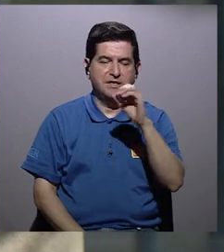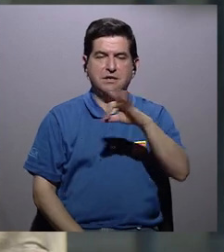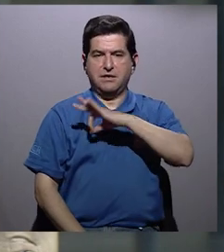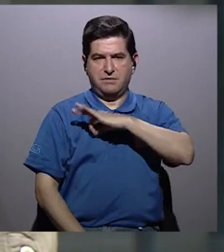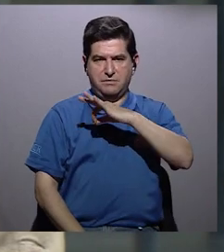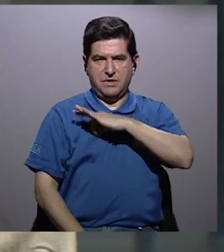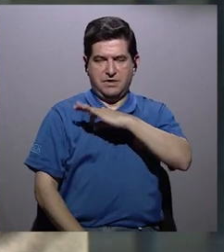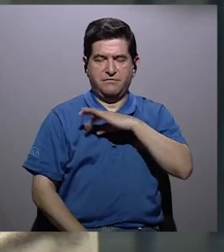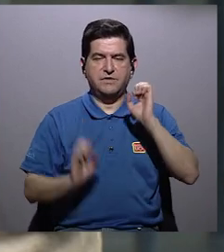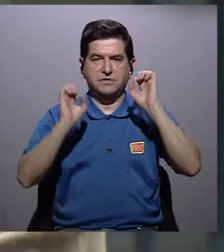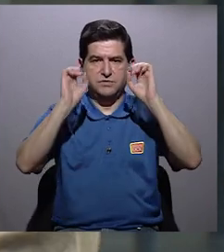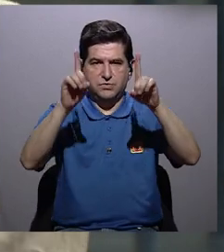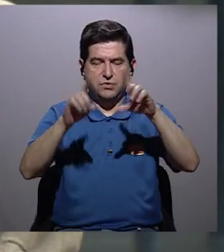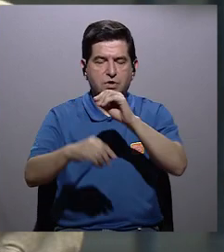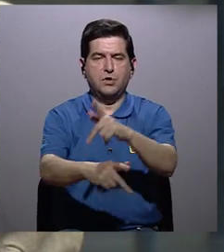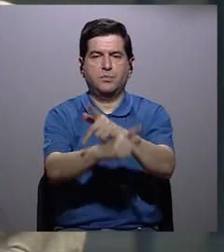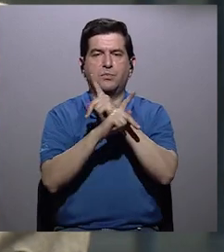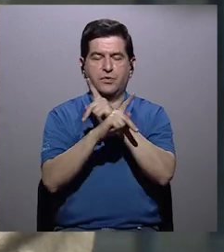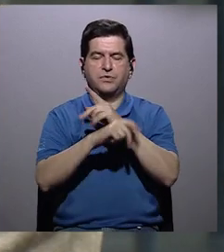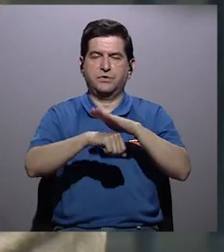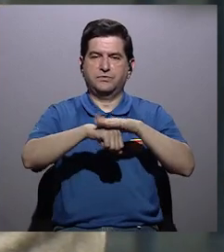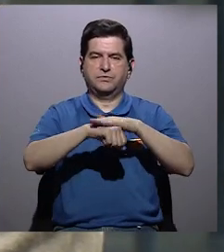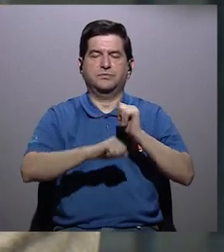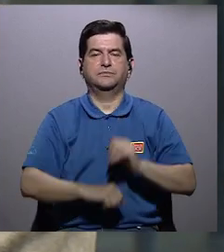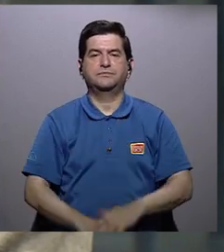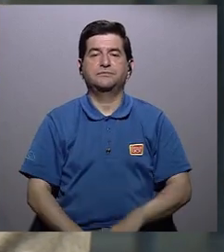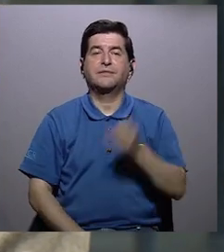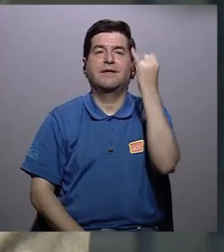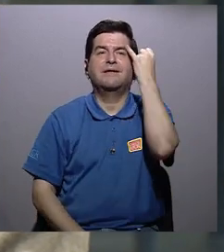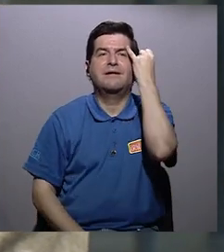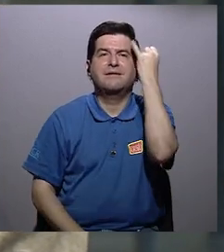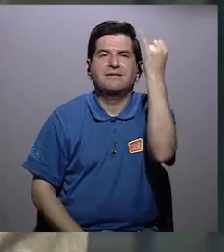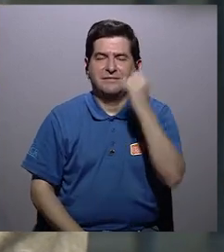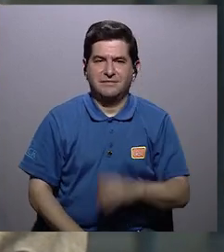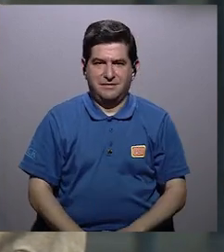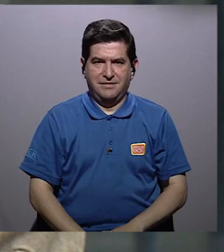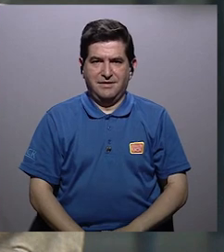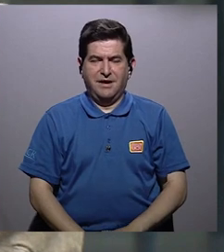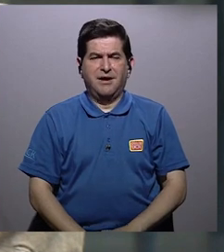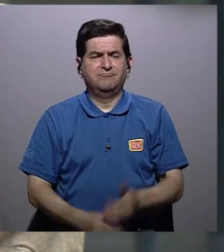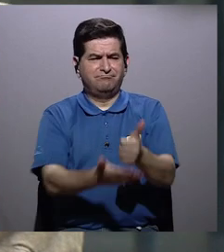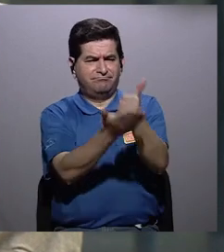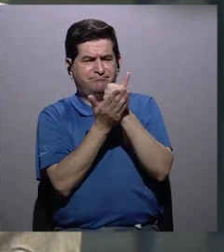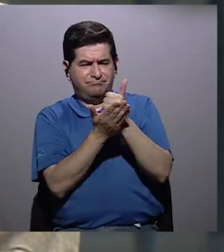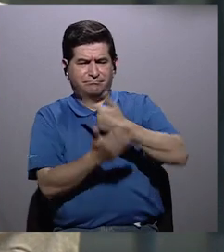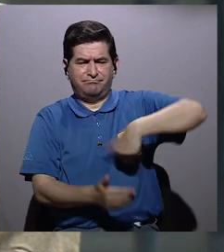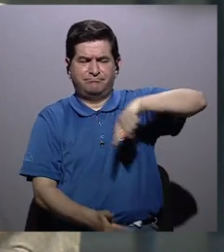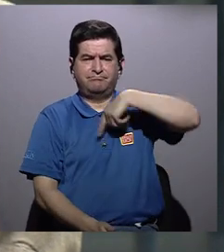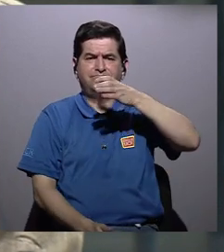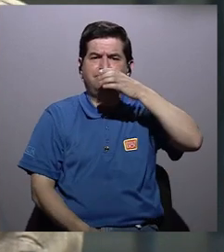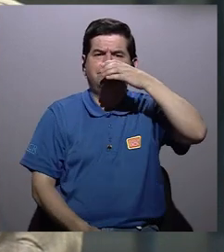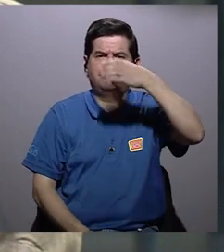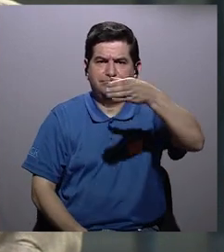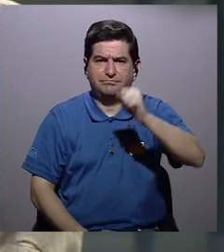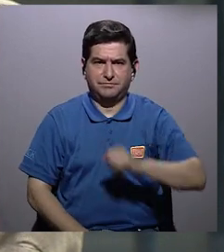beneficiosos, educativos y protectores. Y la idea precisamente es que nos sirva para dar